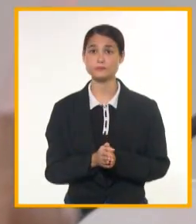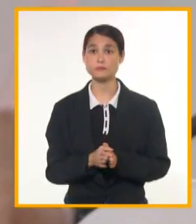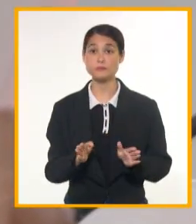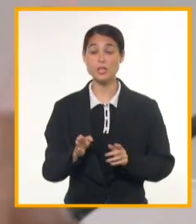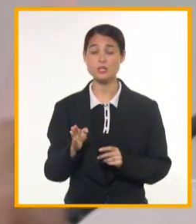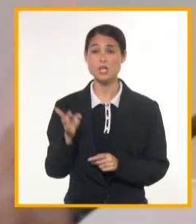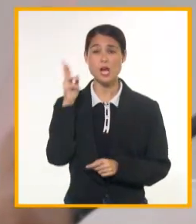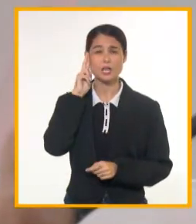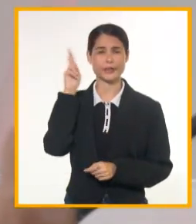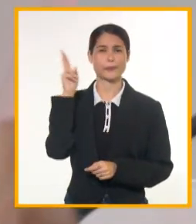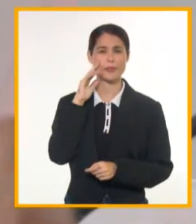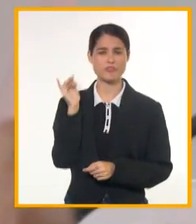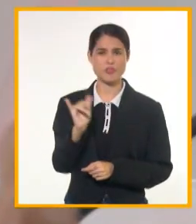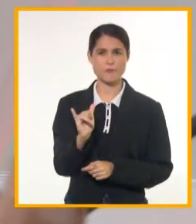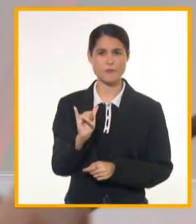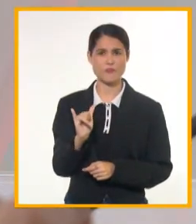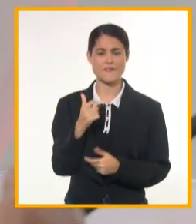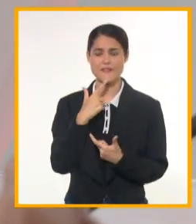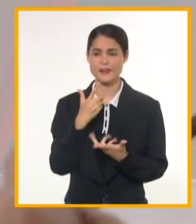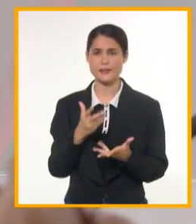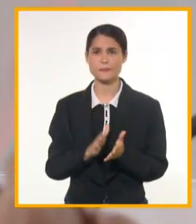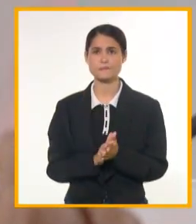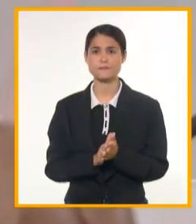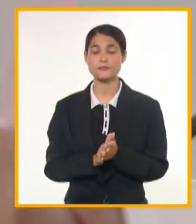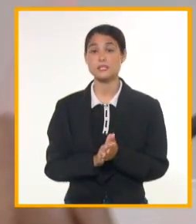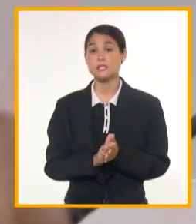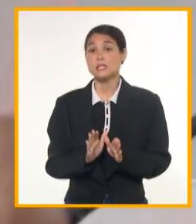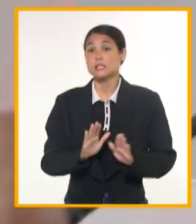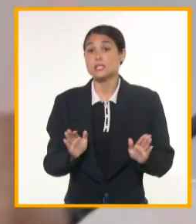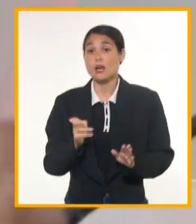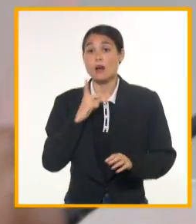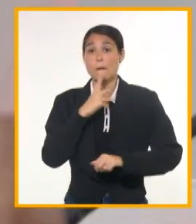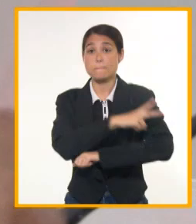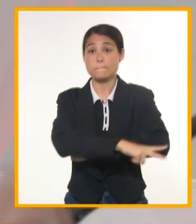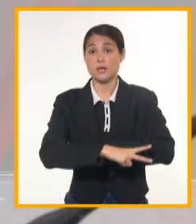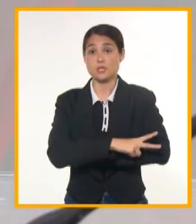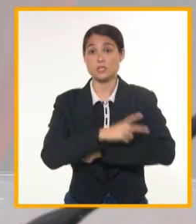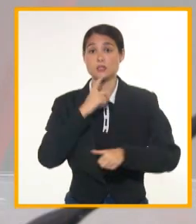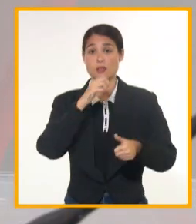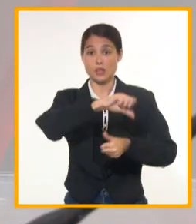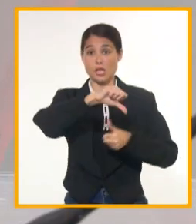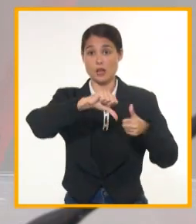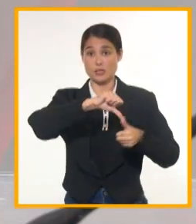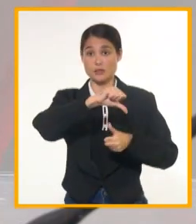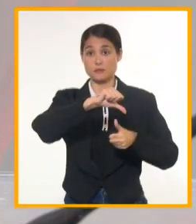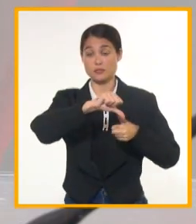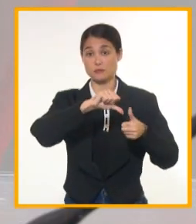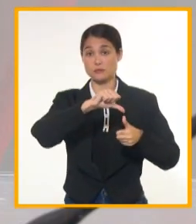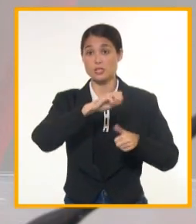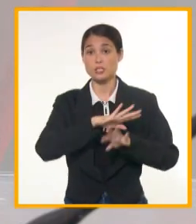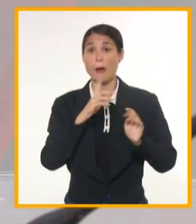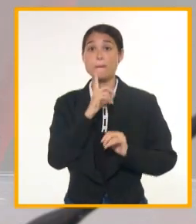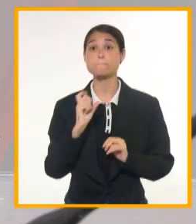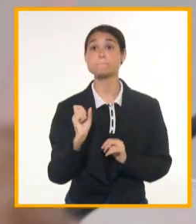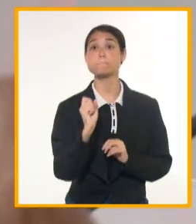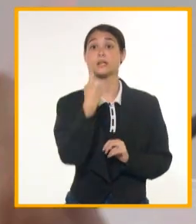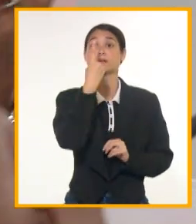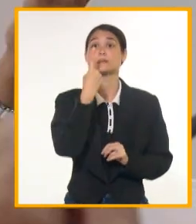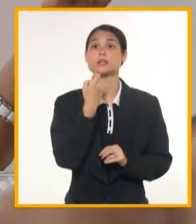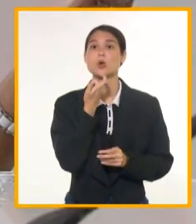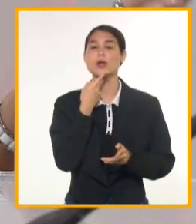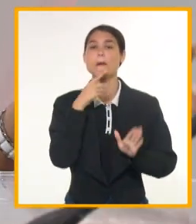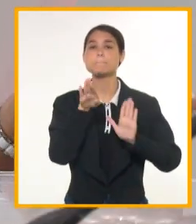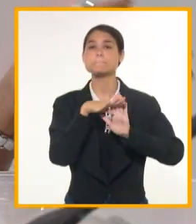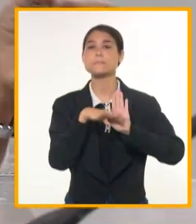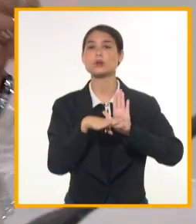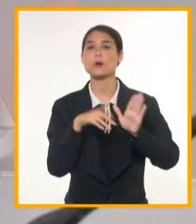que en honor a la verdad, también los países del Caribe fueron de los primeros beneficiados de estos programas de cooperación de la